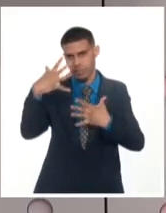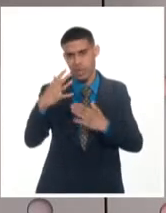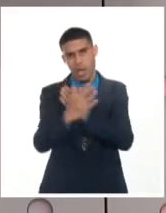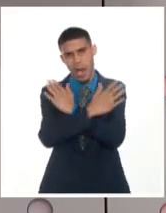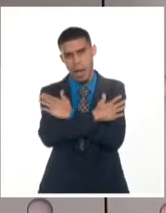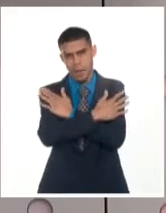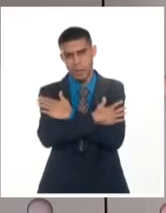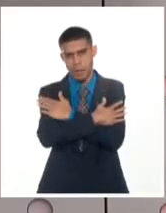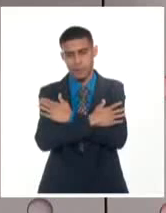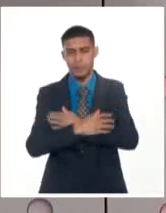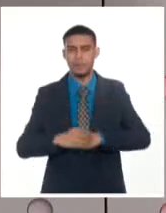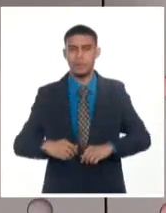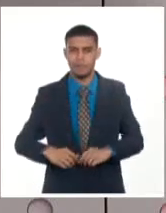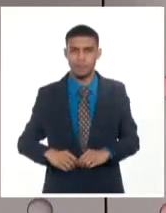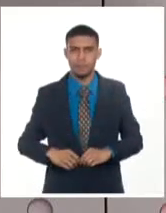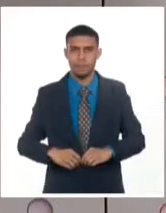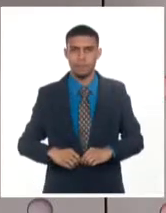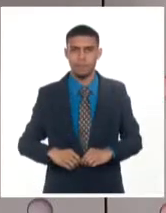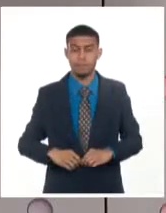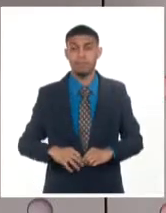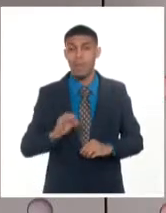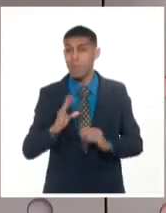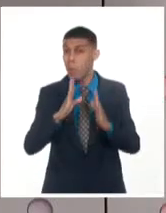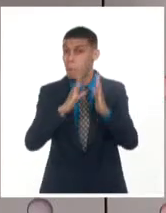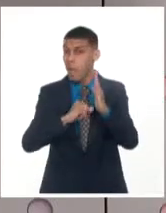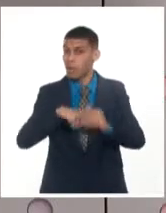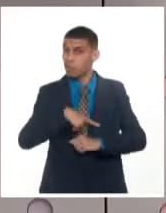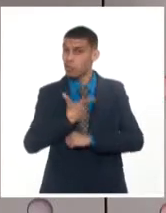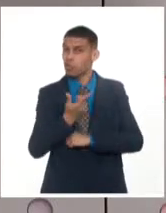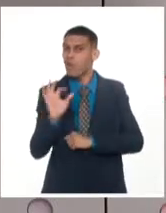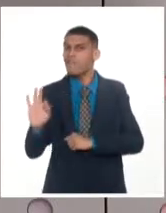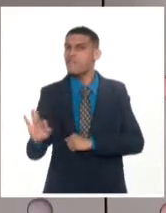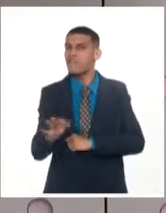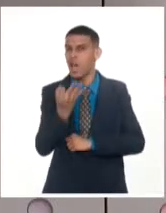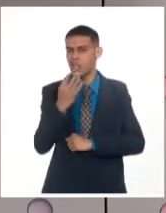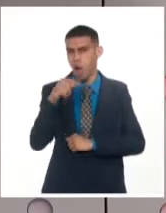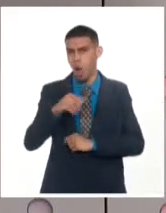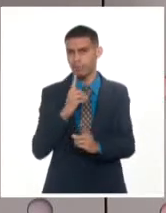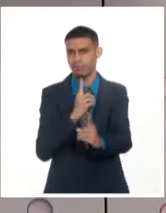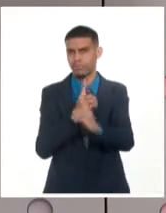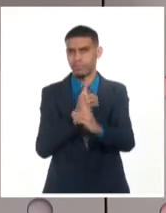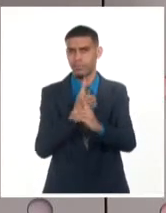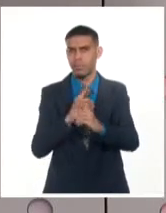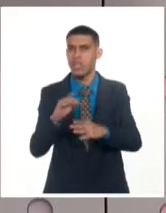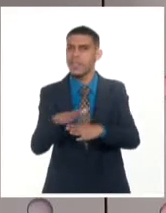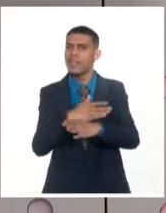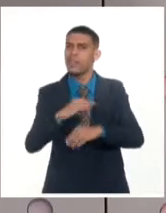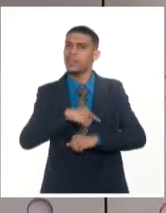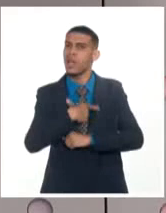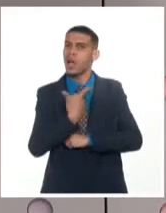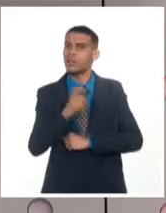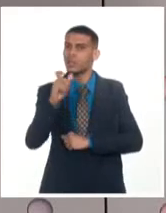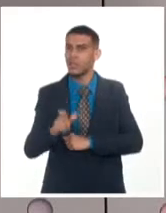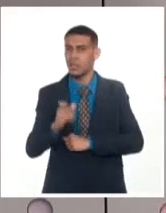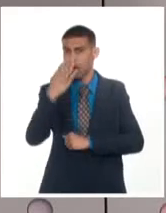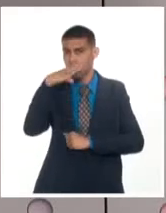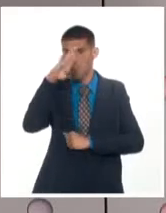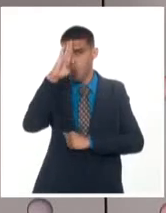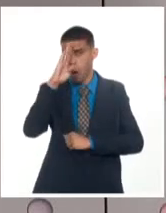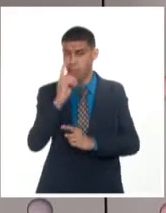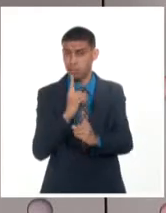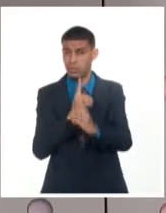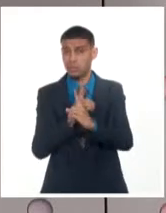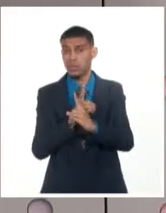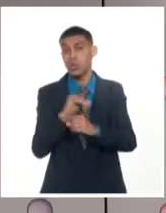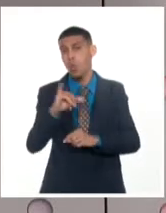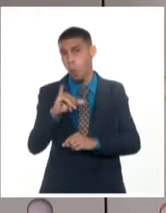abrazo. Como parte del mes de la cultura francesa, tuvo lugar un encuentro entre artistas franceses y cubanos, Crónicas desde el Arte,